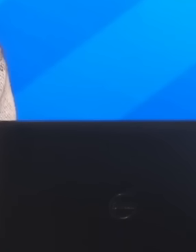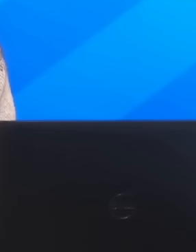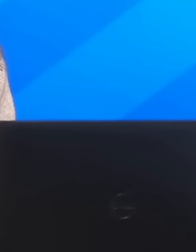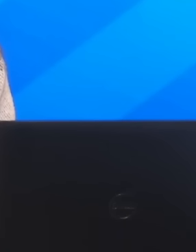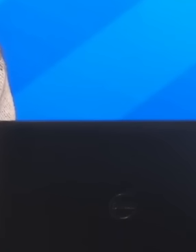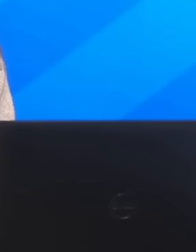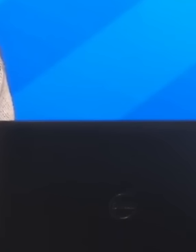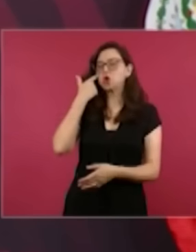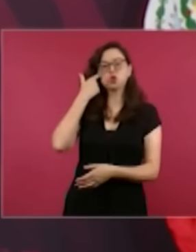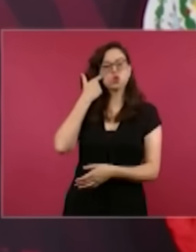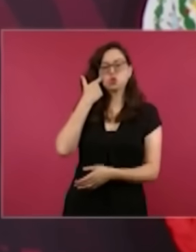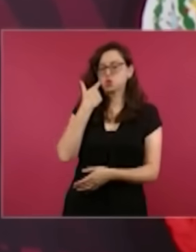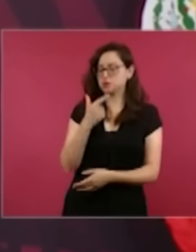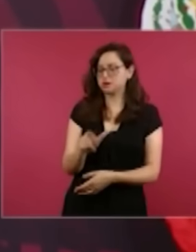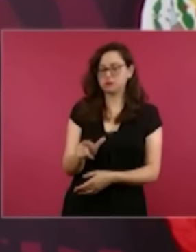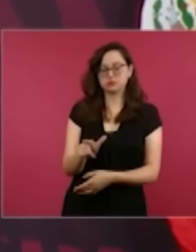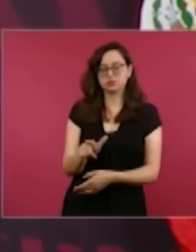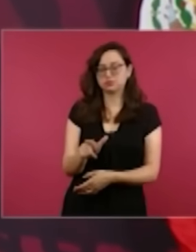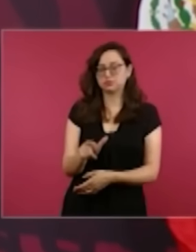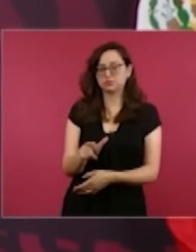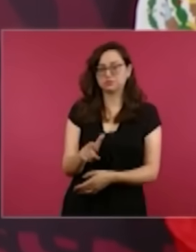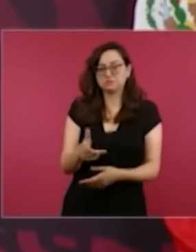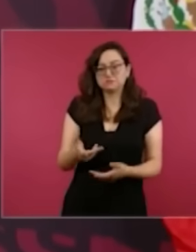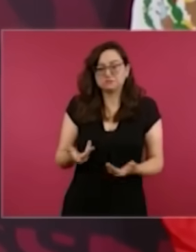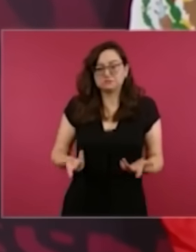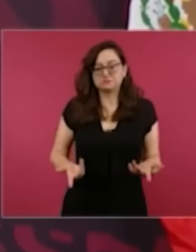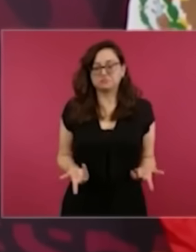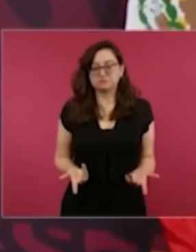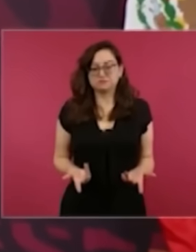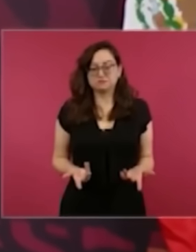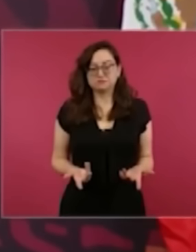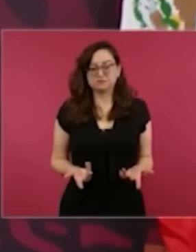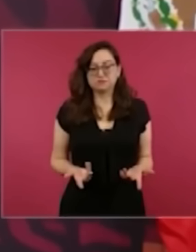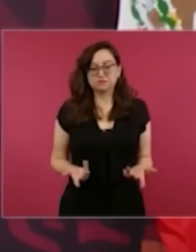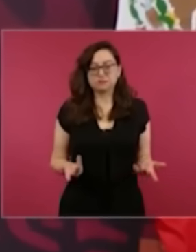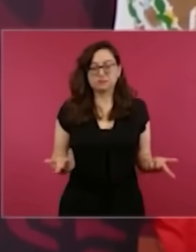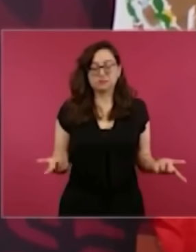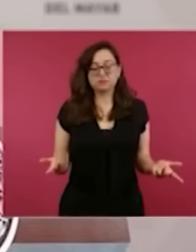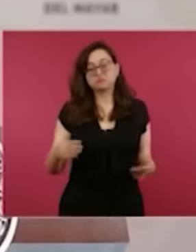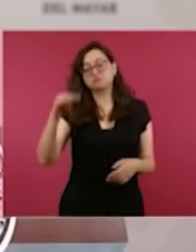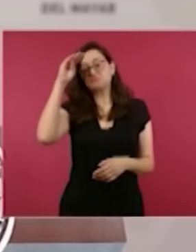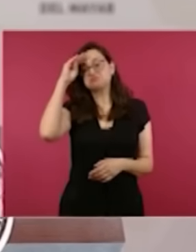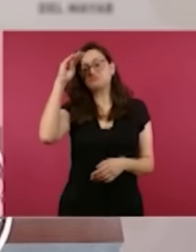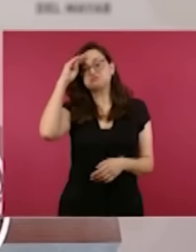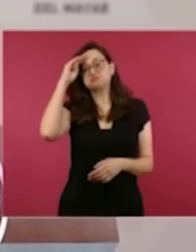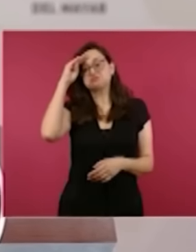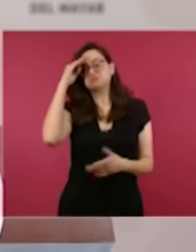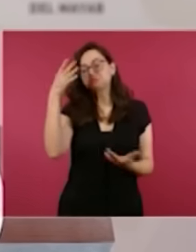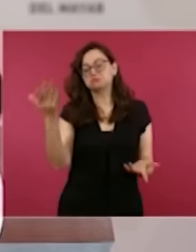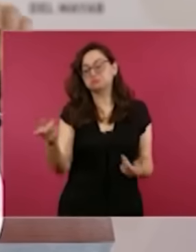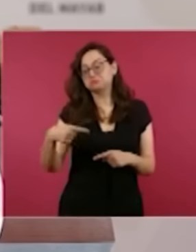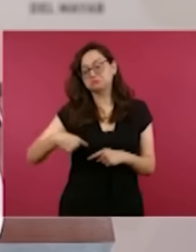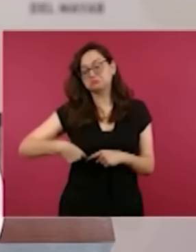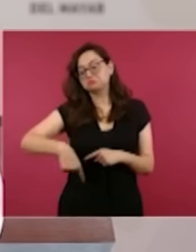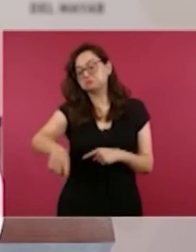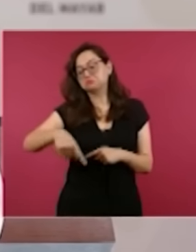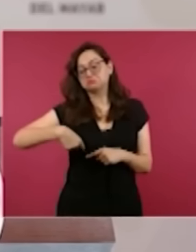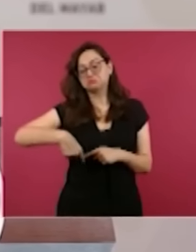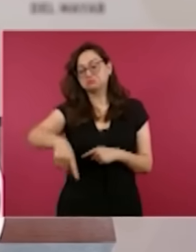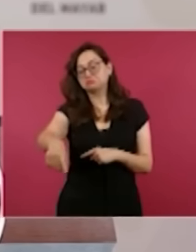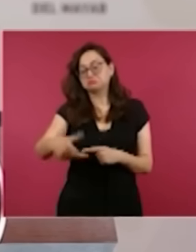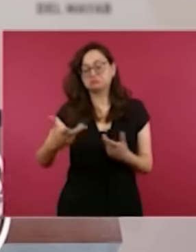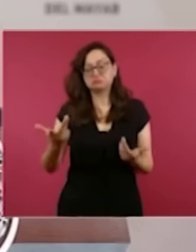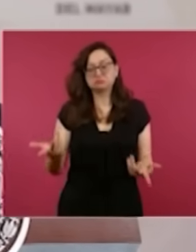2012. Que no es con el ejército como se pueden resolver los problemas de inseguridad y de violencia. Que no